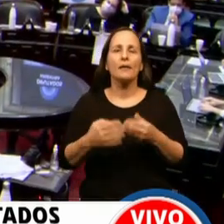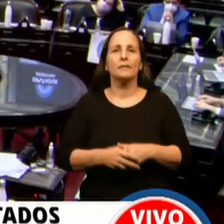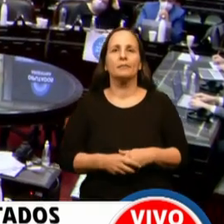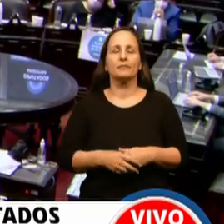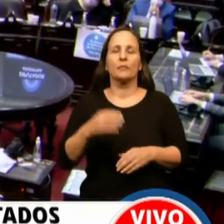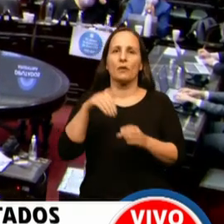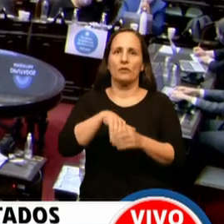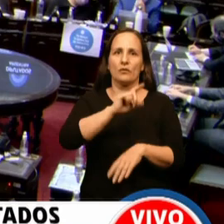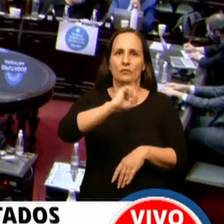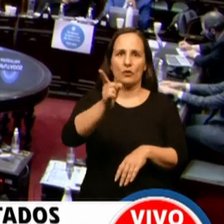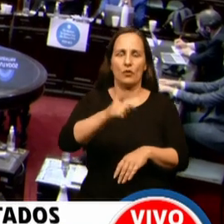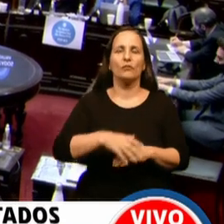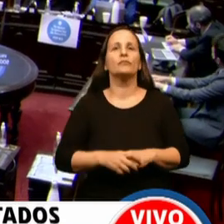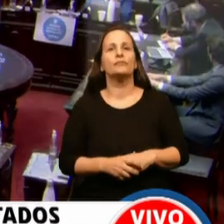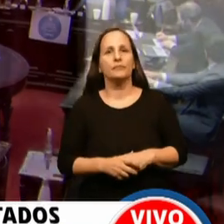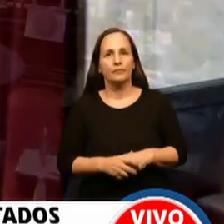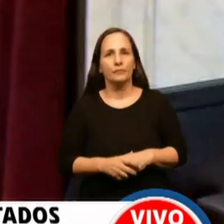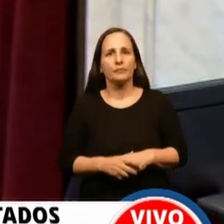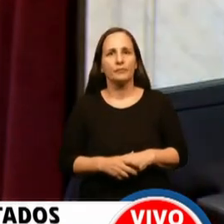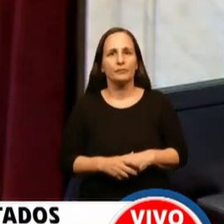negativo me siento